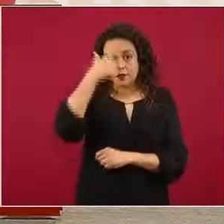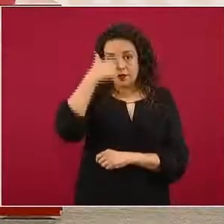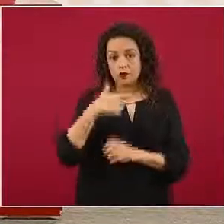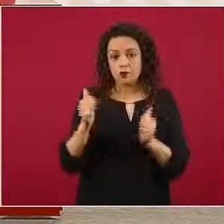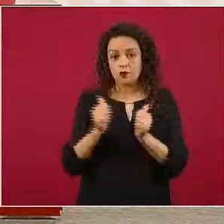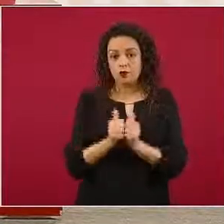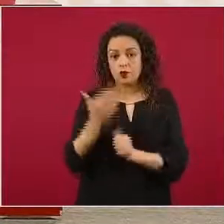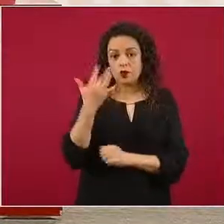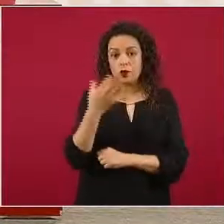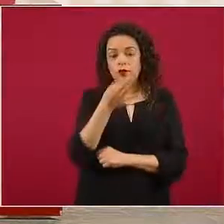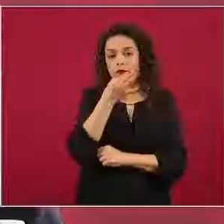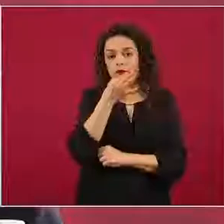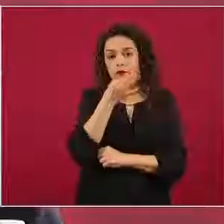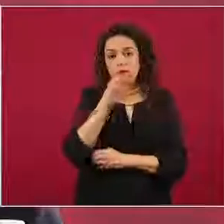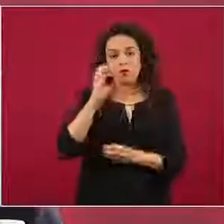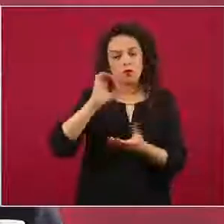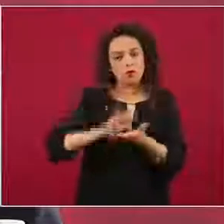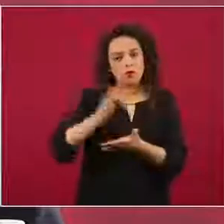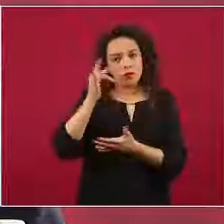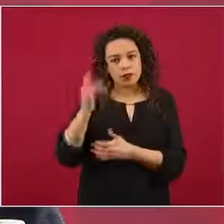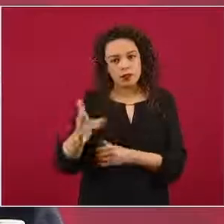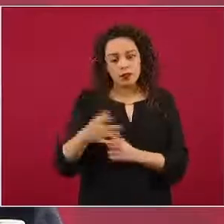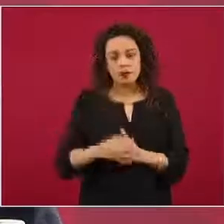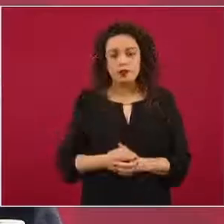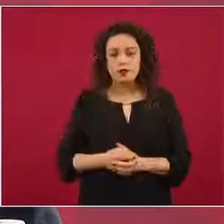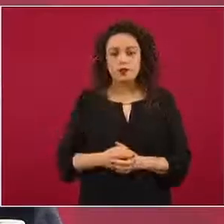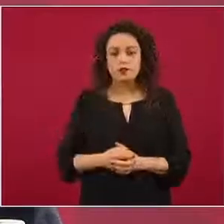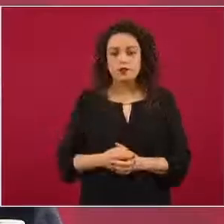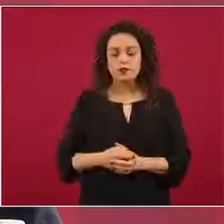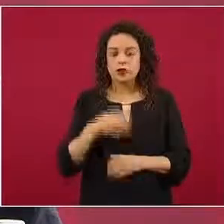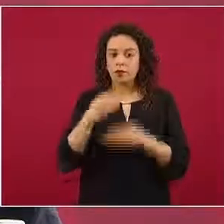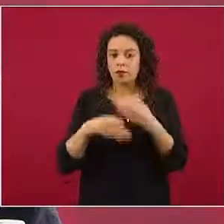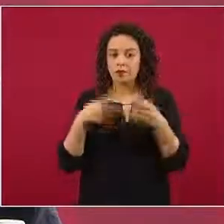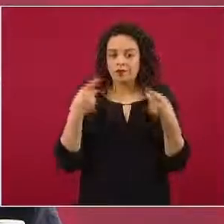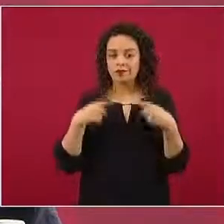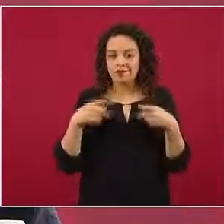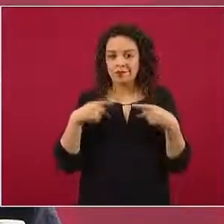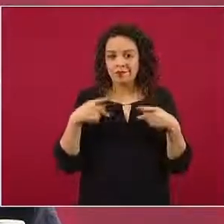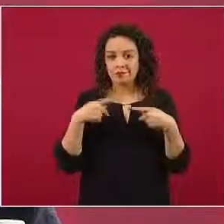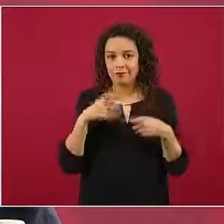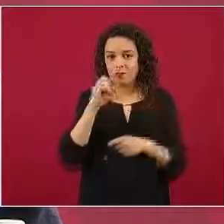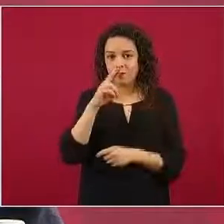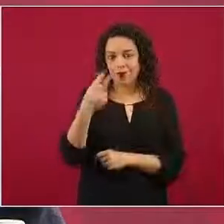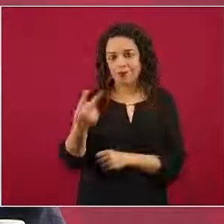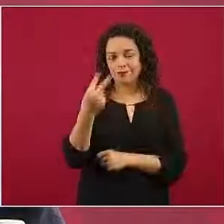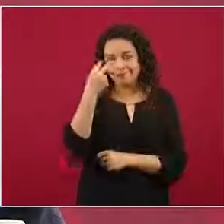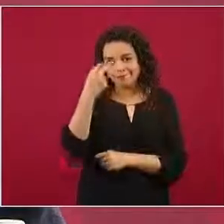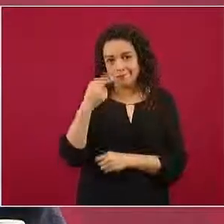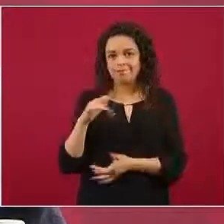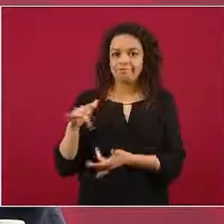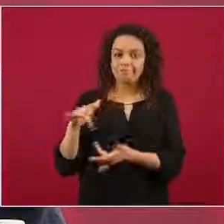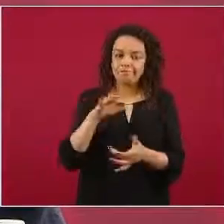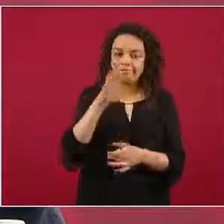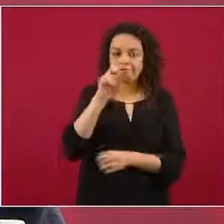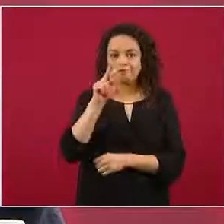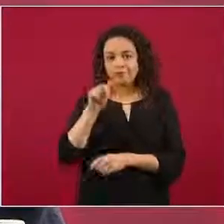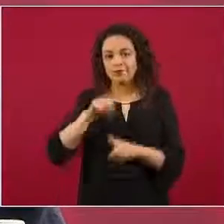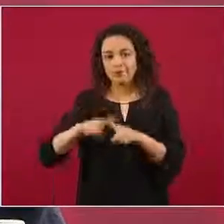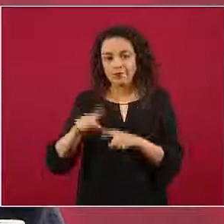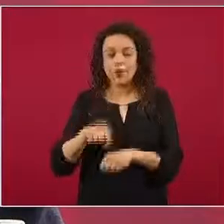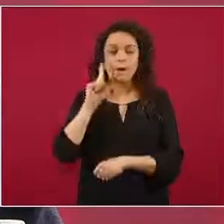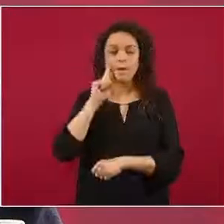con 50 minutos. Agradecemos a la población por habernos sintonizado y esperemos estar el día de